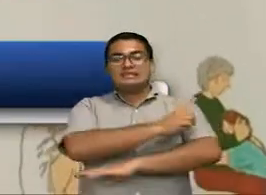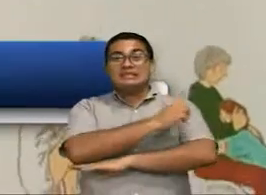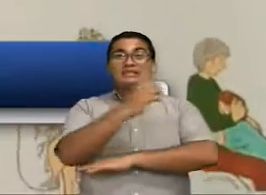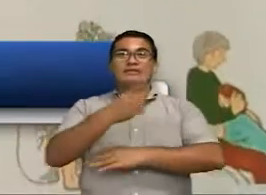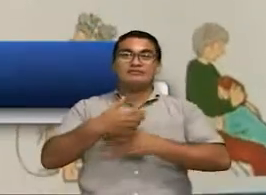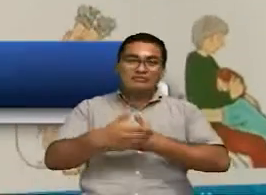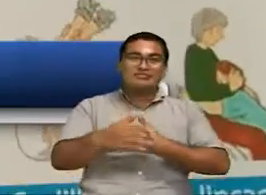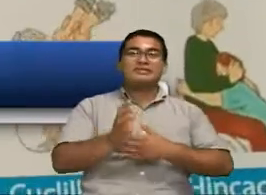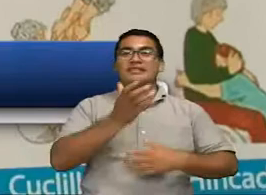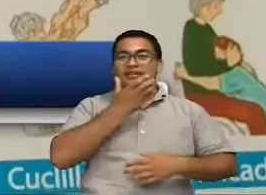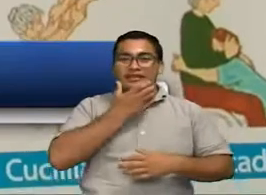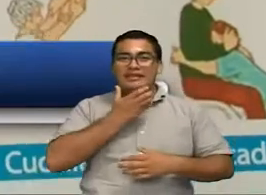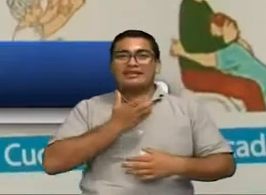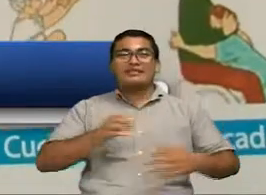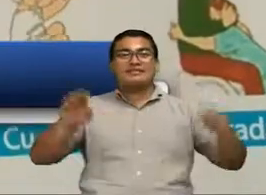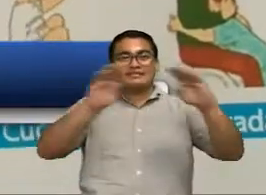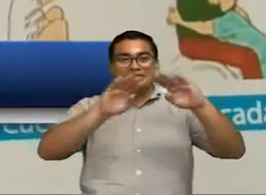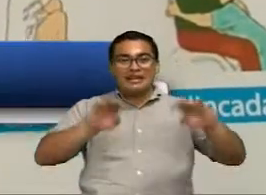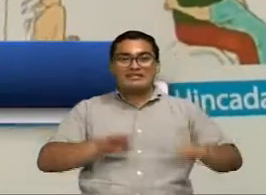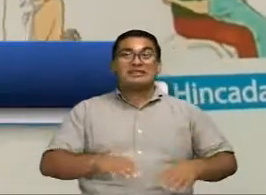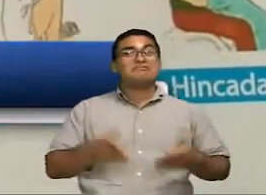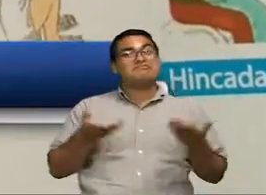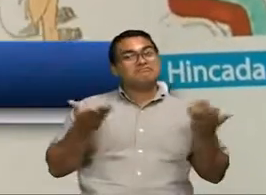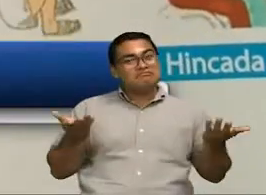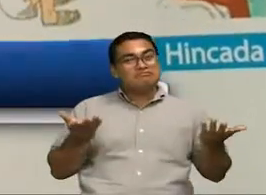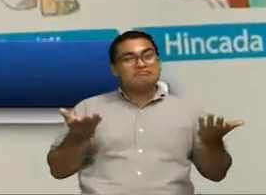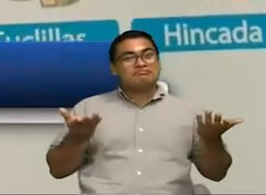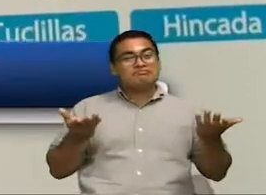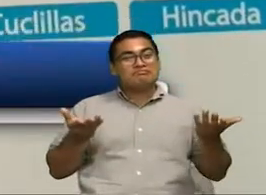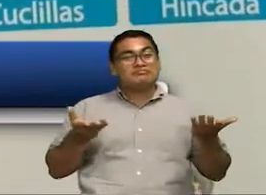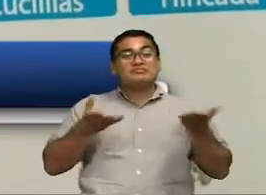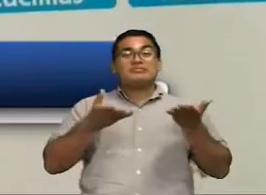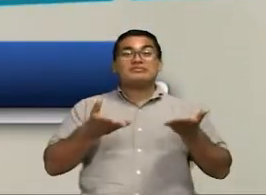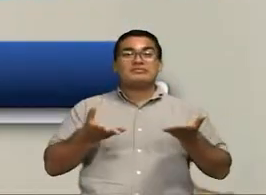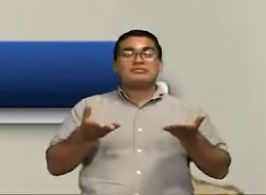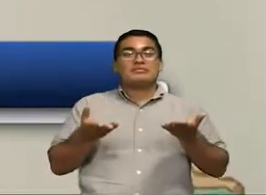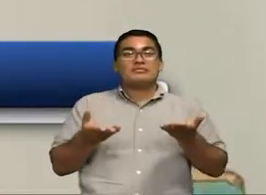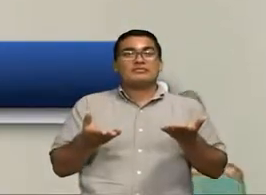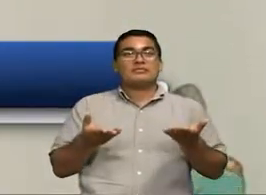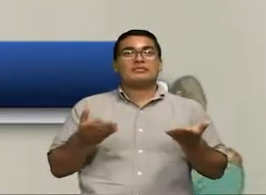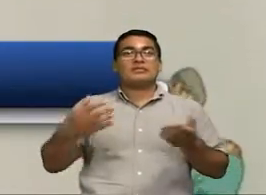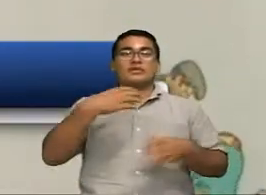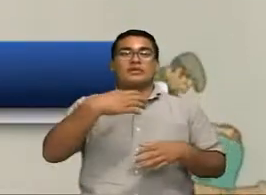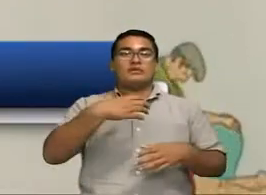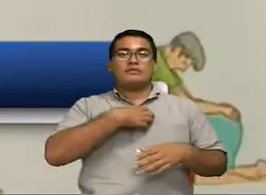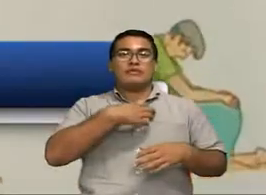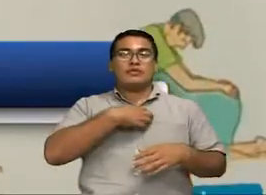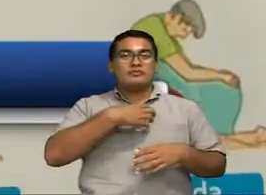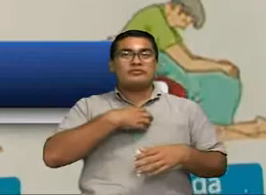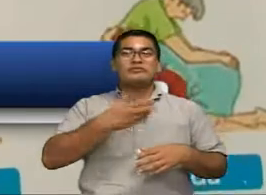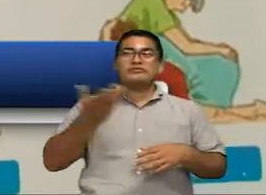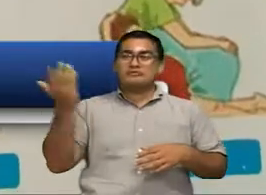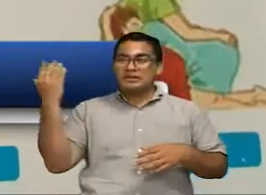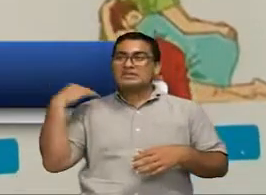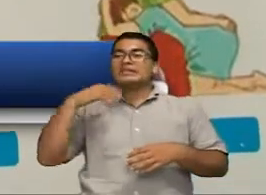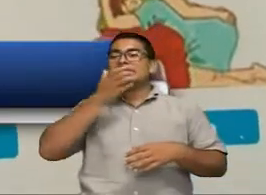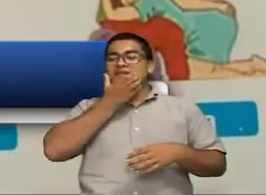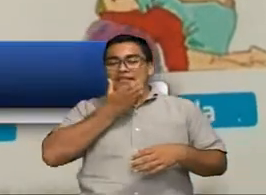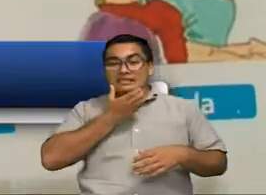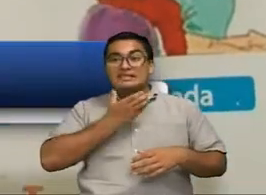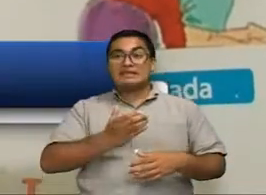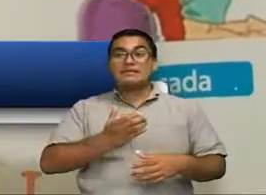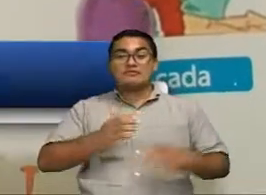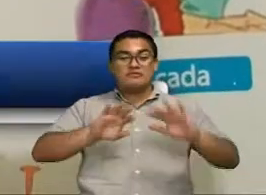Sí, tiene que ver mucho con eso, porque estos son los nacimientos que de diciembre. Entonces,